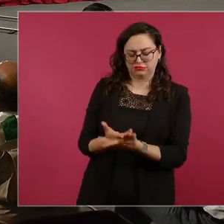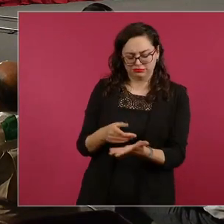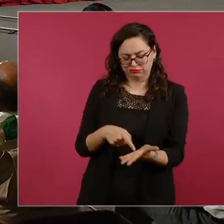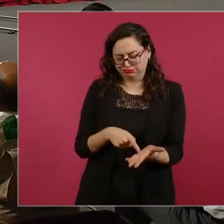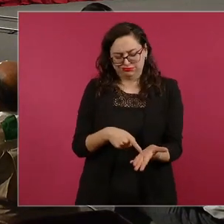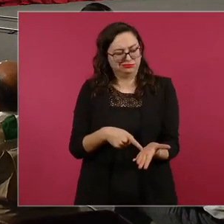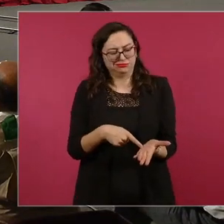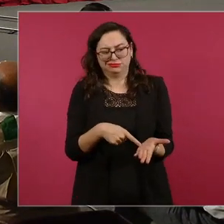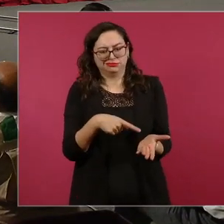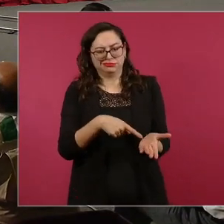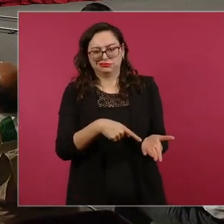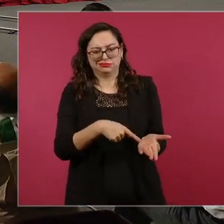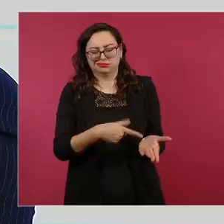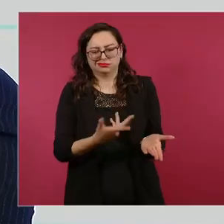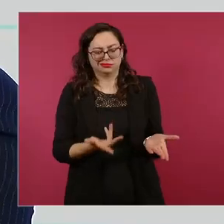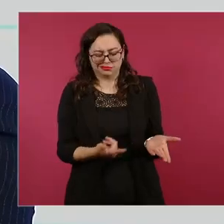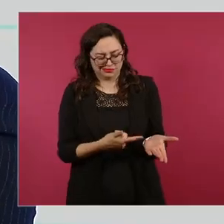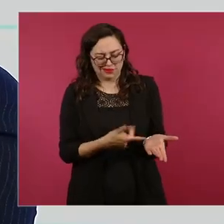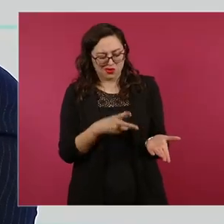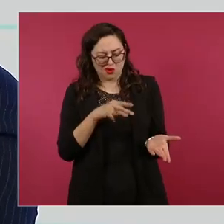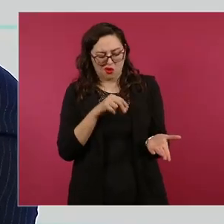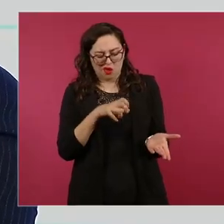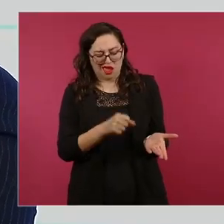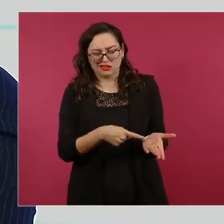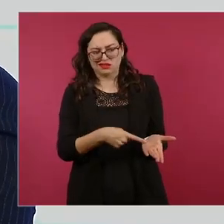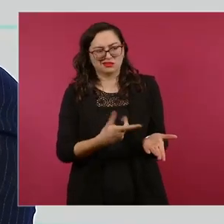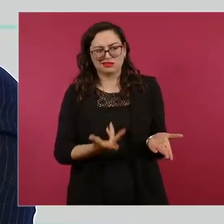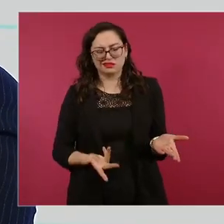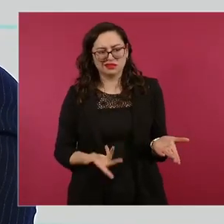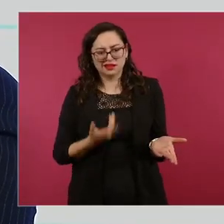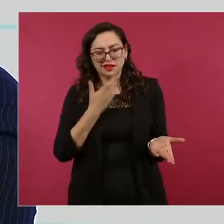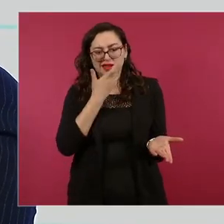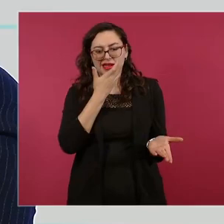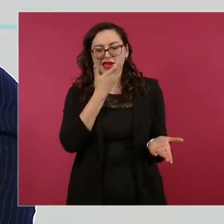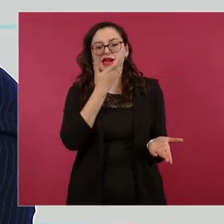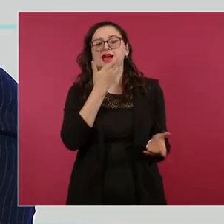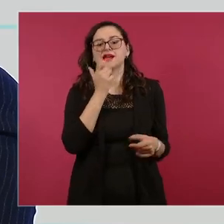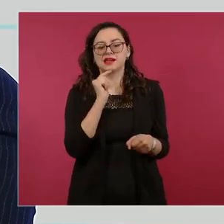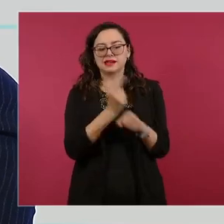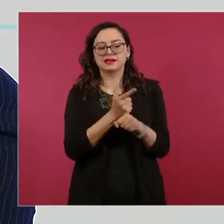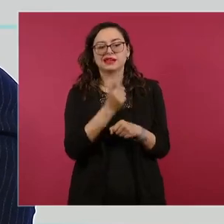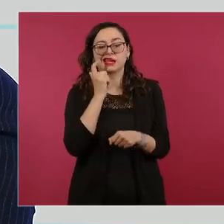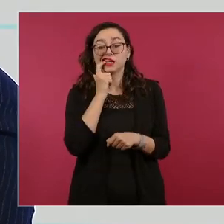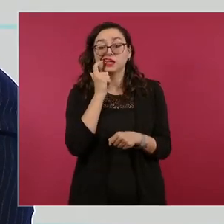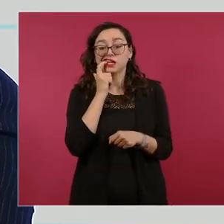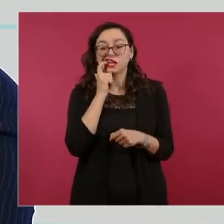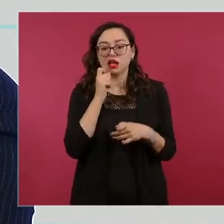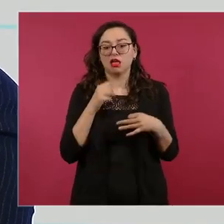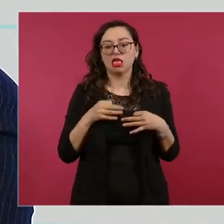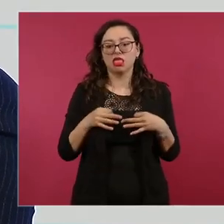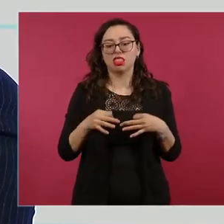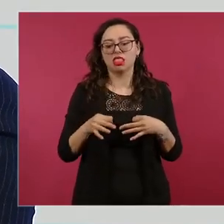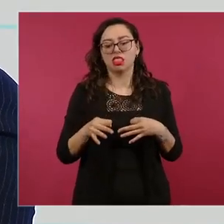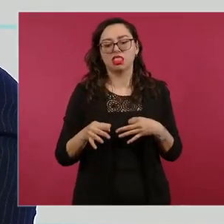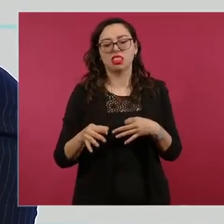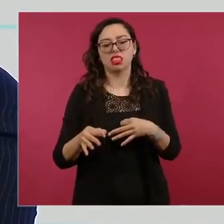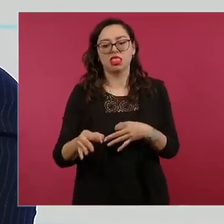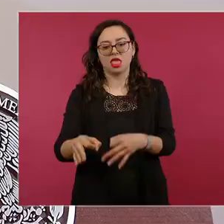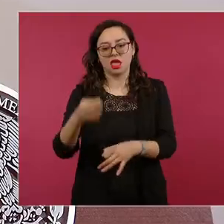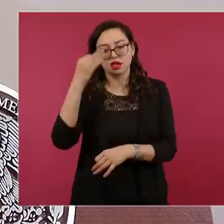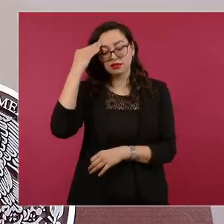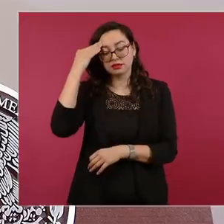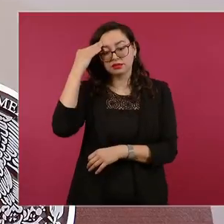la finalidad de retrasar la resolución de los asuntos. Las autoridades fiscales han acudido a todas las instancias